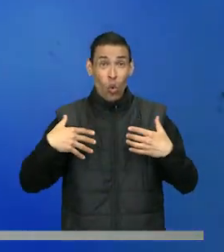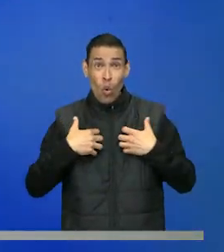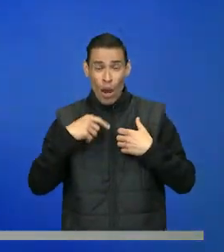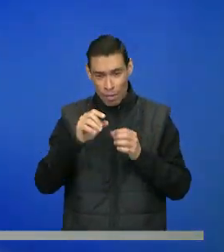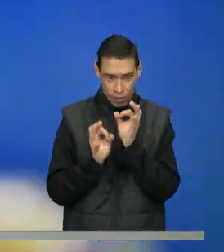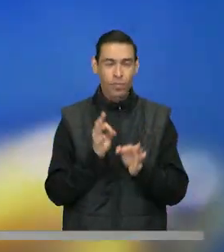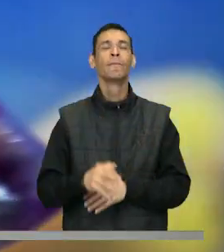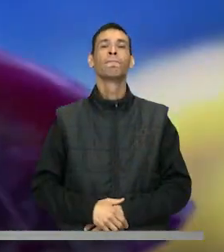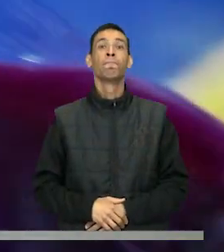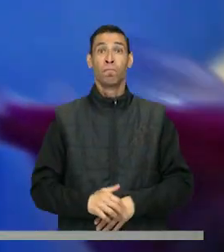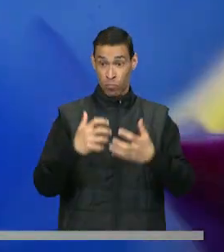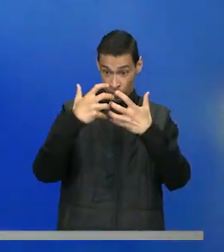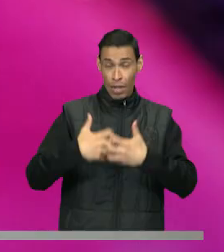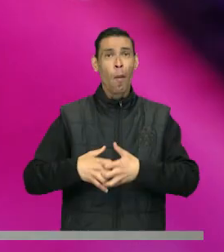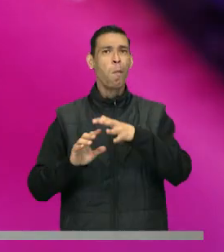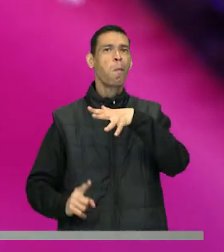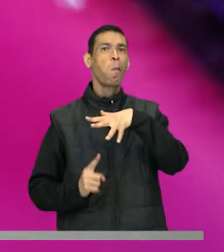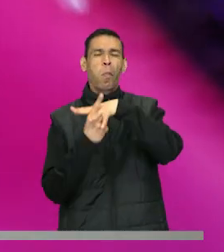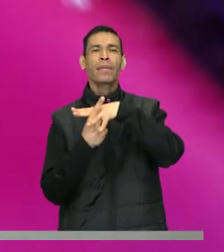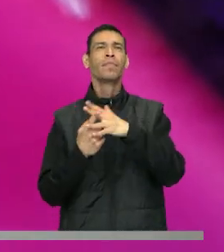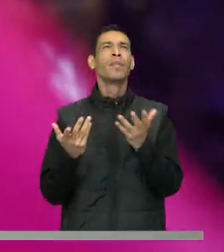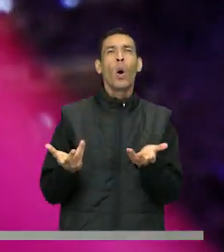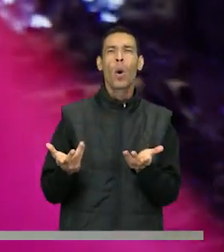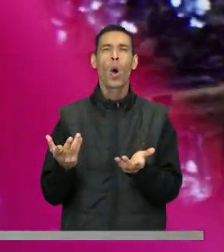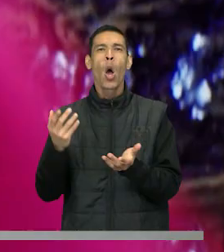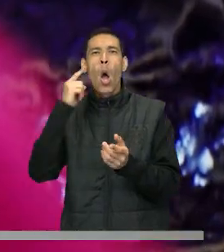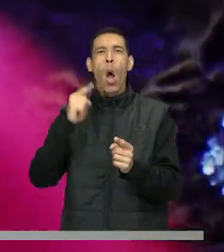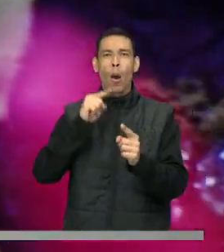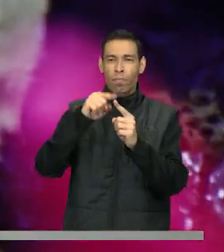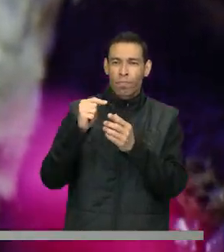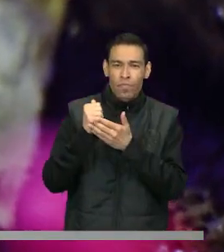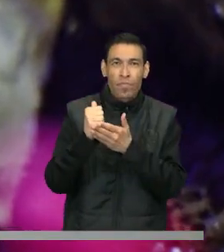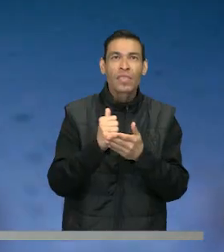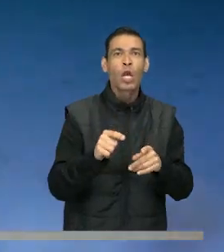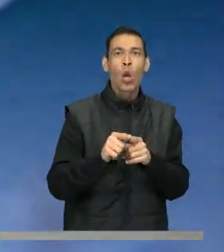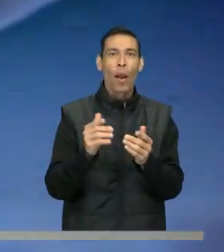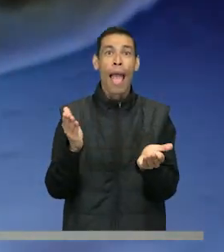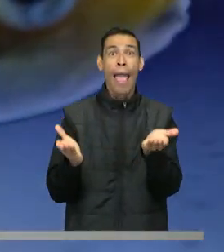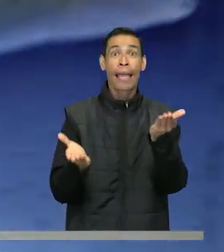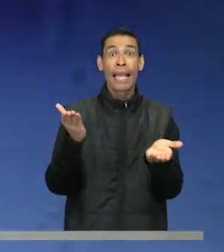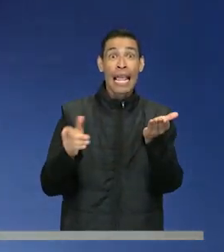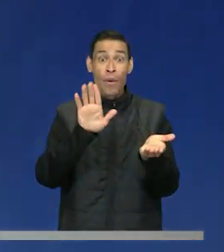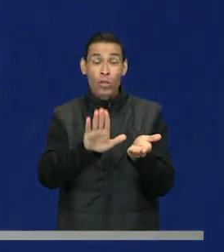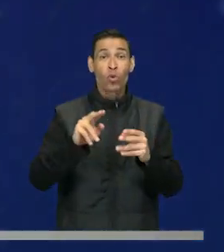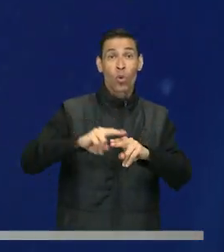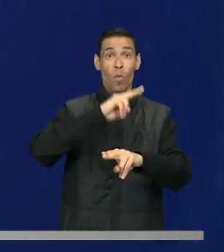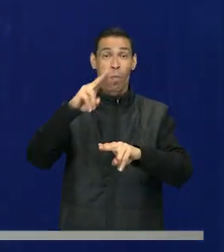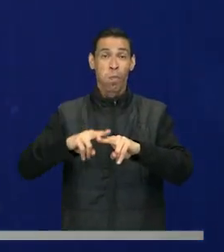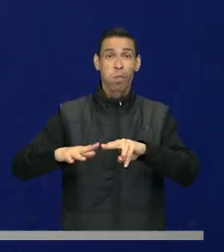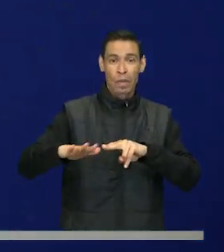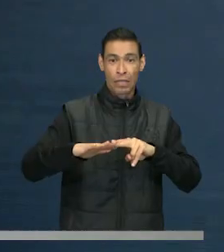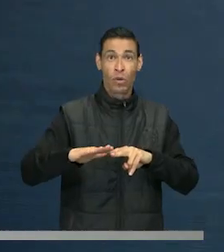nace como una empresa que busca contribuir al equilibrio ecológico reduciendo la